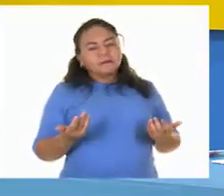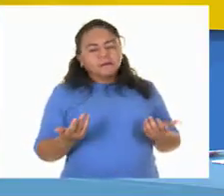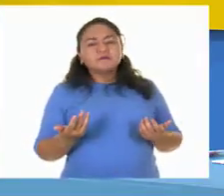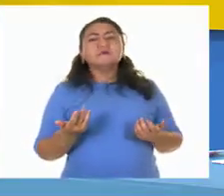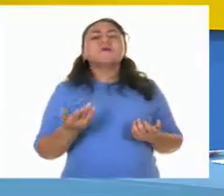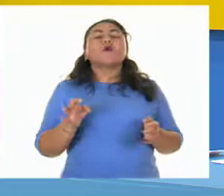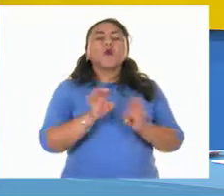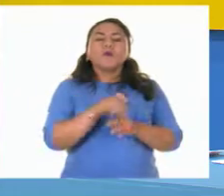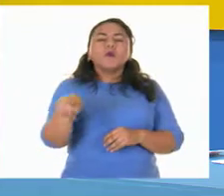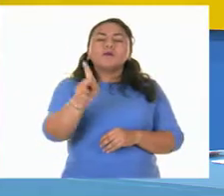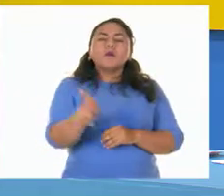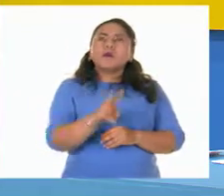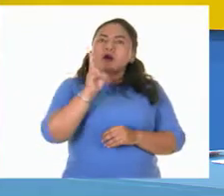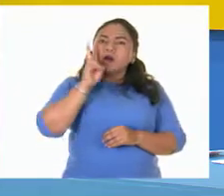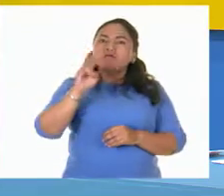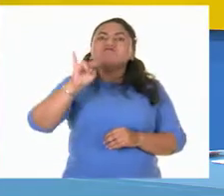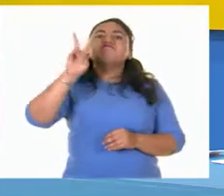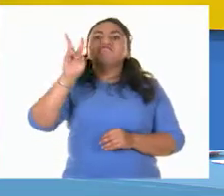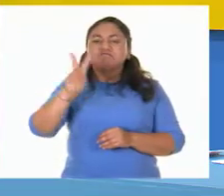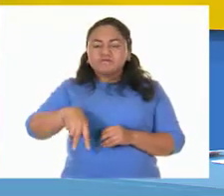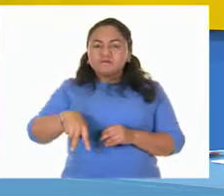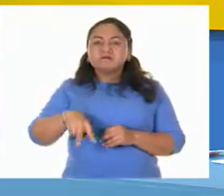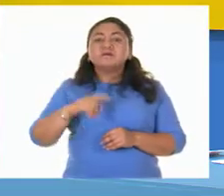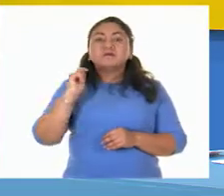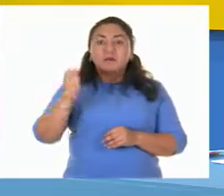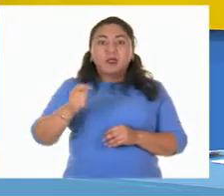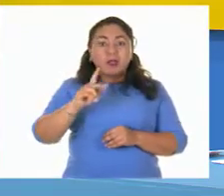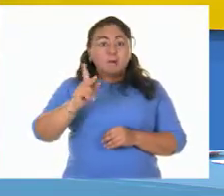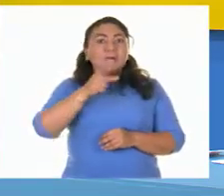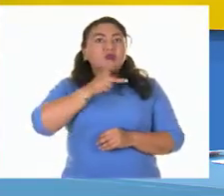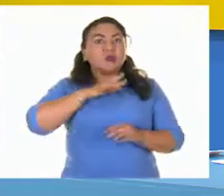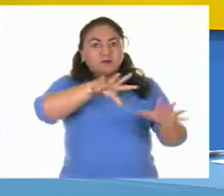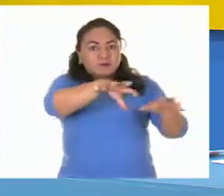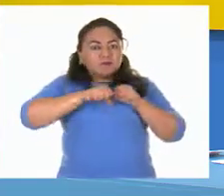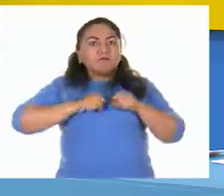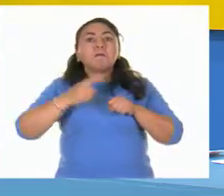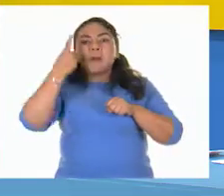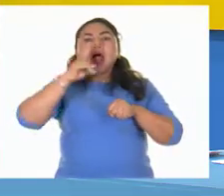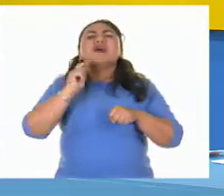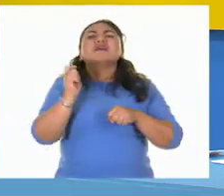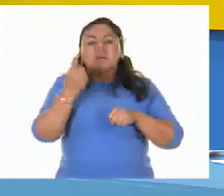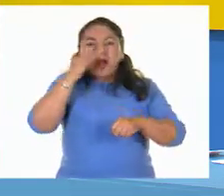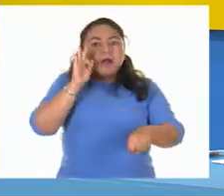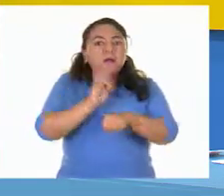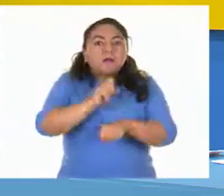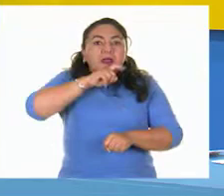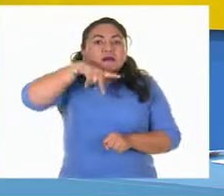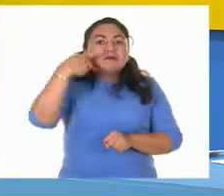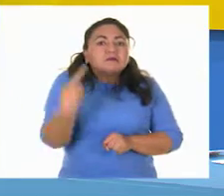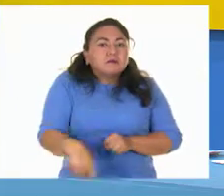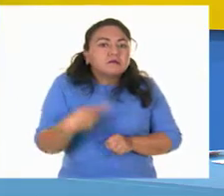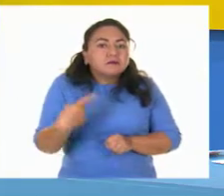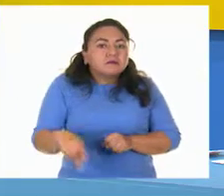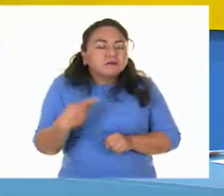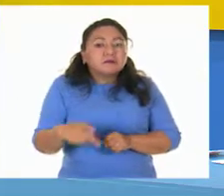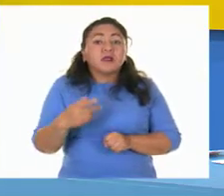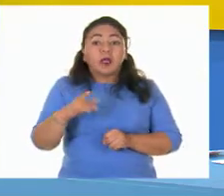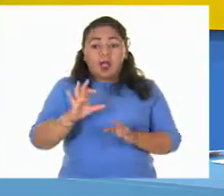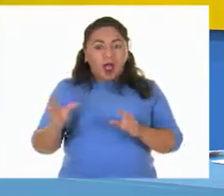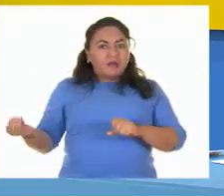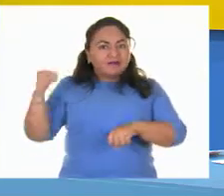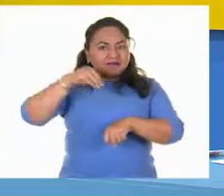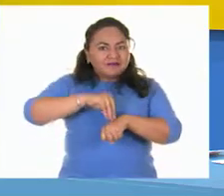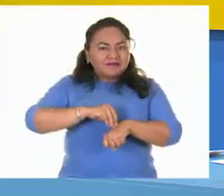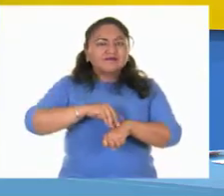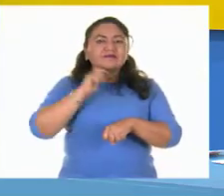que se convenció a la gente de que la nacionalización del petróleo los beneficiaría directamente, que con la fundación de la empresa